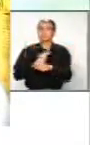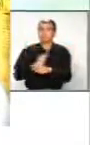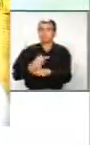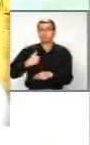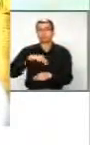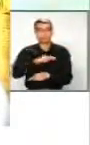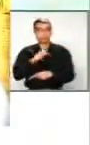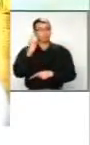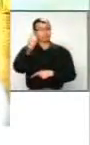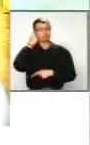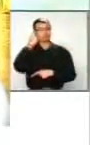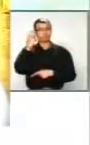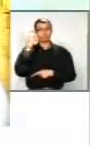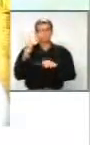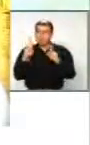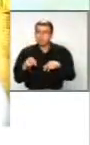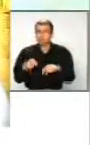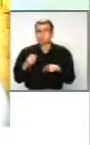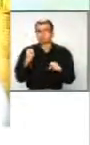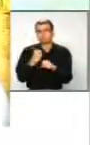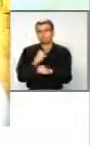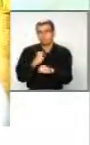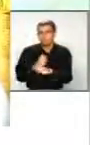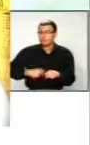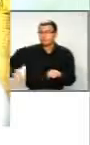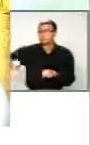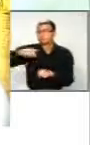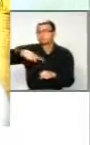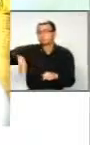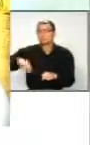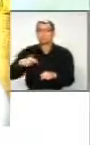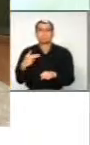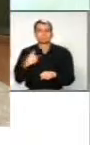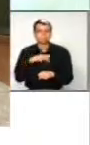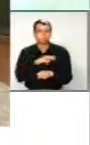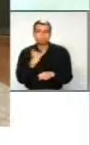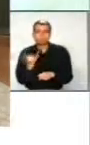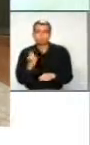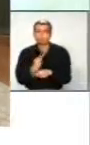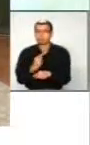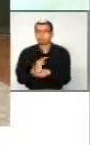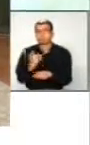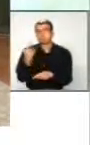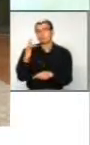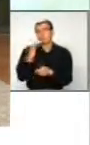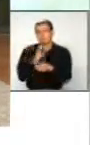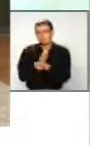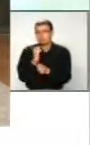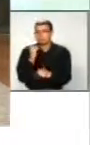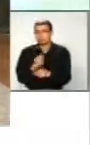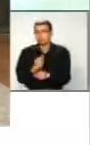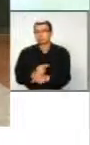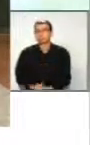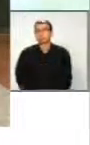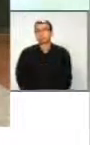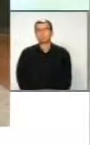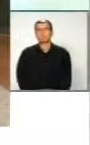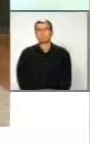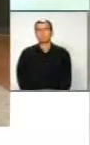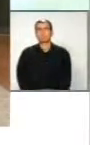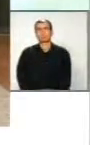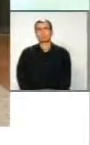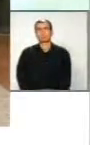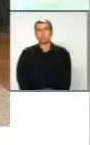opinar y para contribuir con las buenas críticas a la televisión que estamos realizando en el canal regional Telecafé. Pero continuando, ¿es